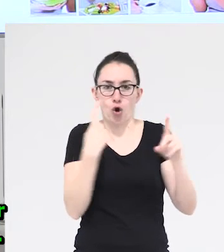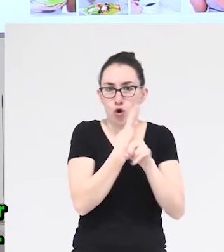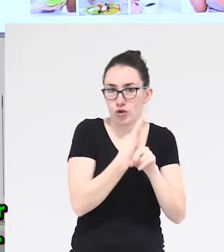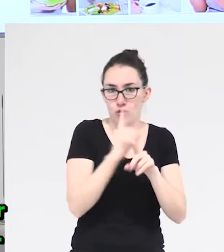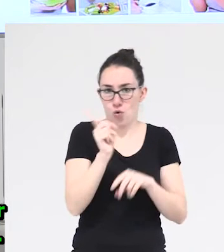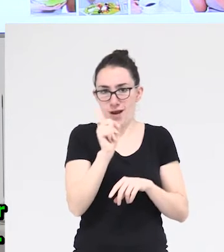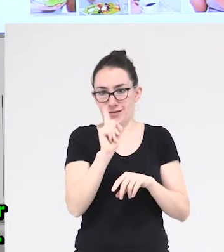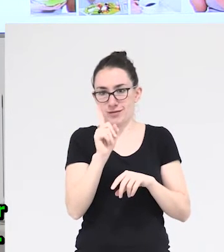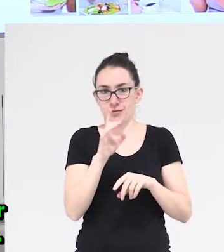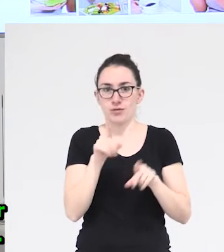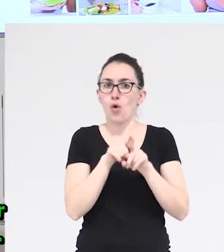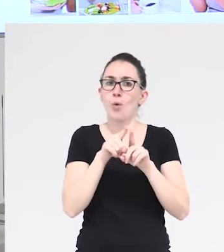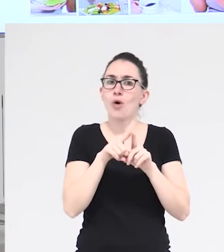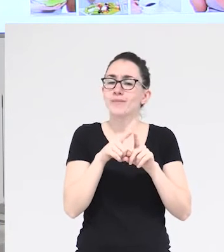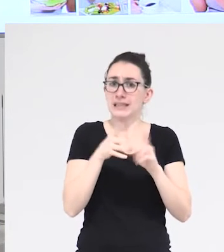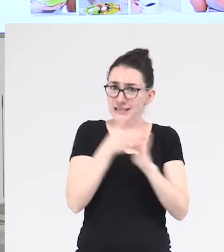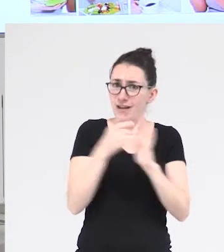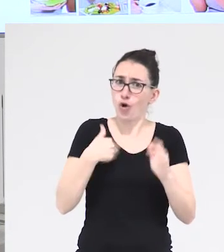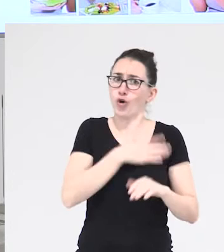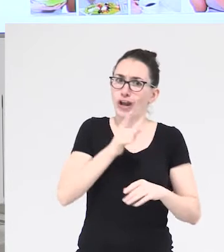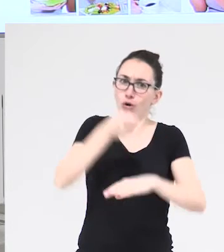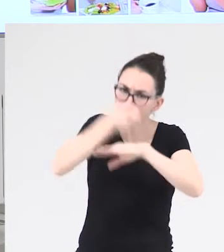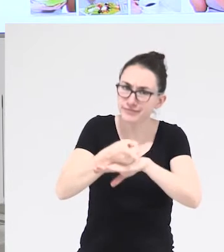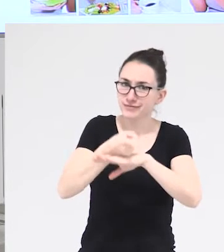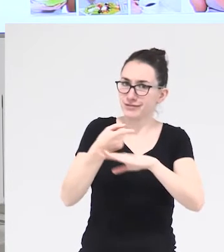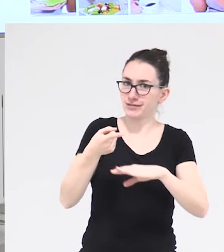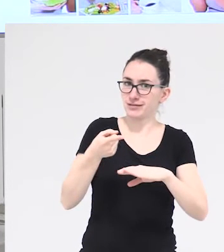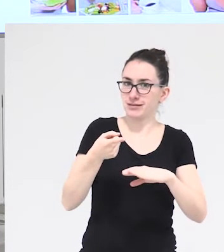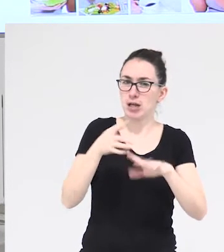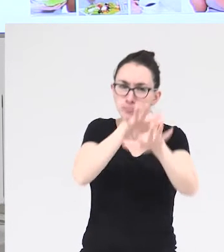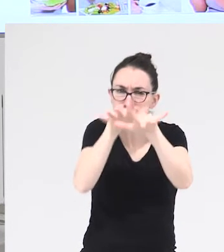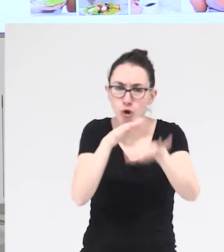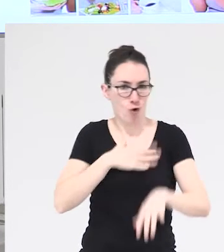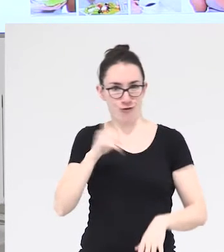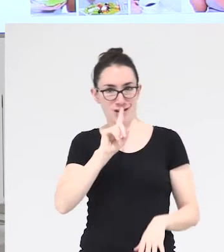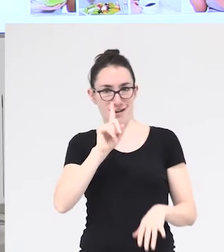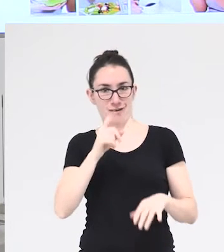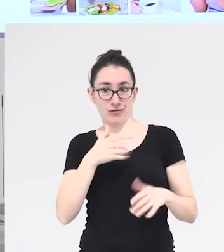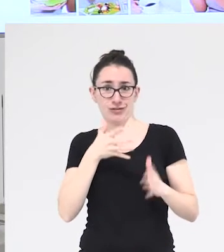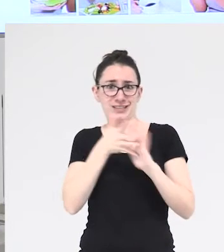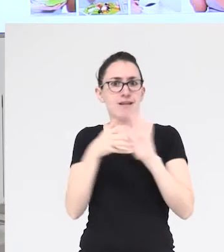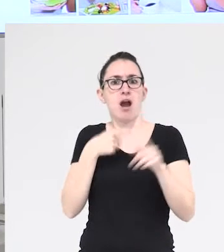con no volver a hacer ningún mandato sobre el cuerpo. O sea, yo no les quiero convencer a ustedes de nada, pero